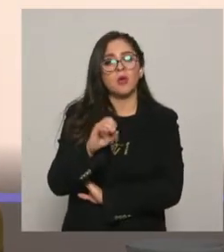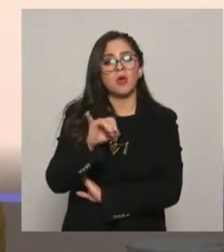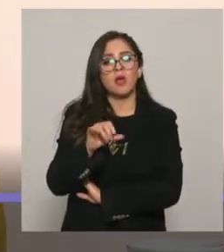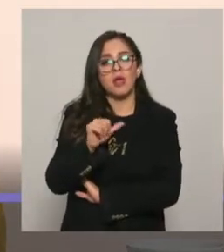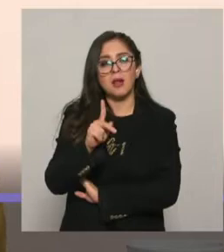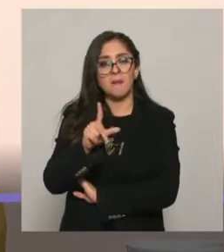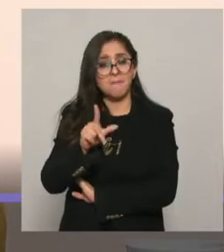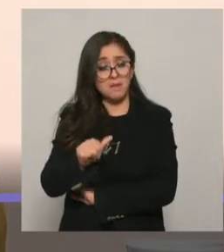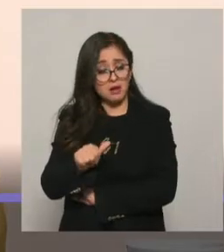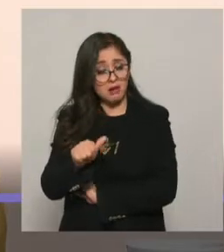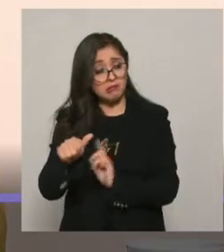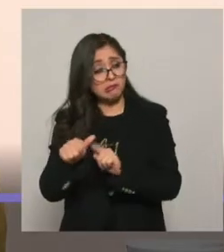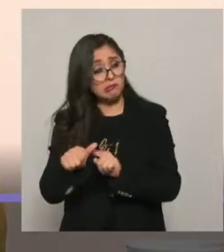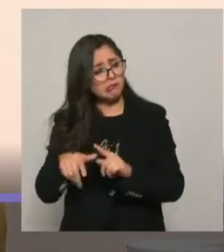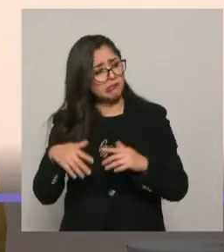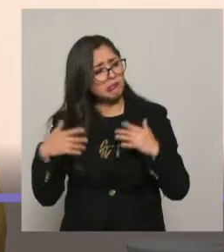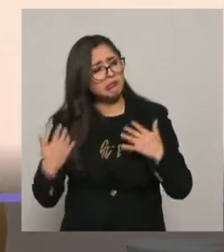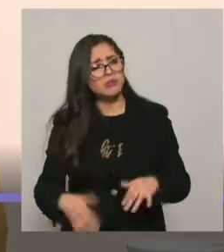tiene muchas